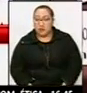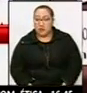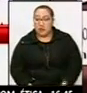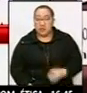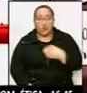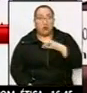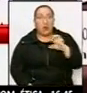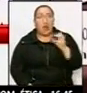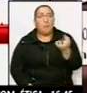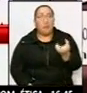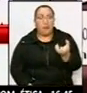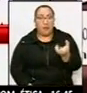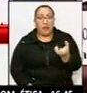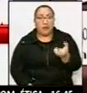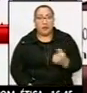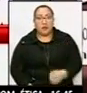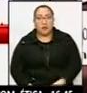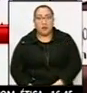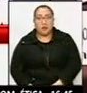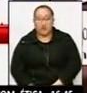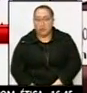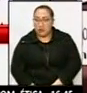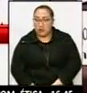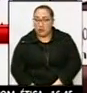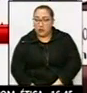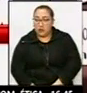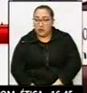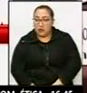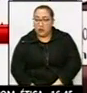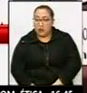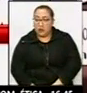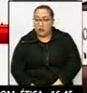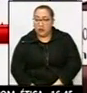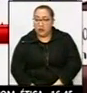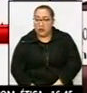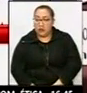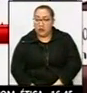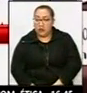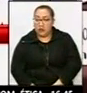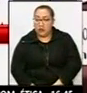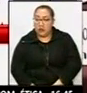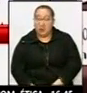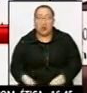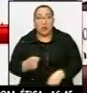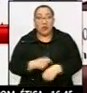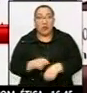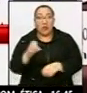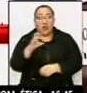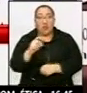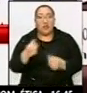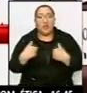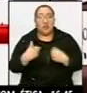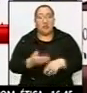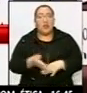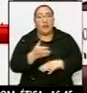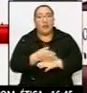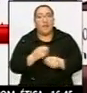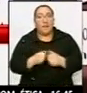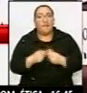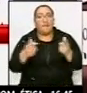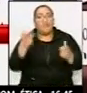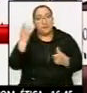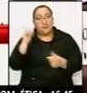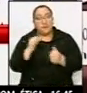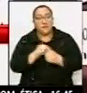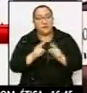la papa. La papa que incluso, ministro, en tiempo del fenómeno del Niño costero, tuvimos la gran idea